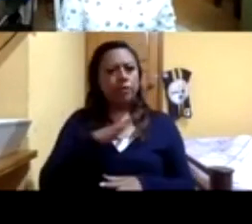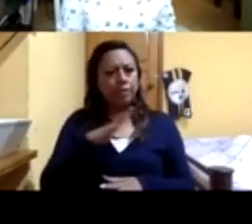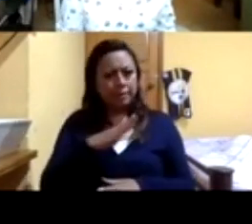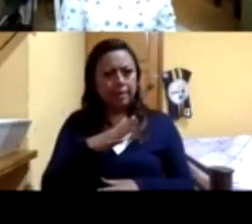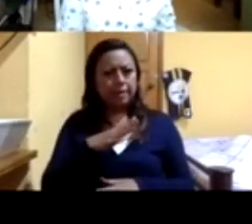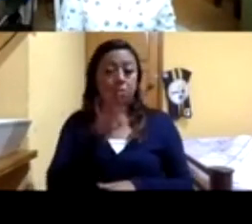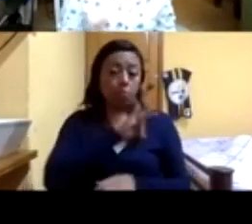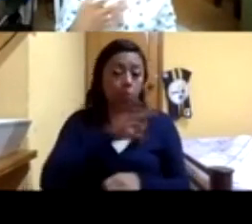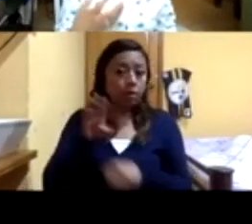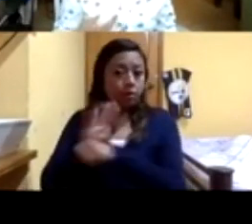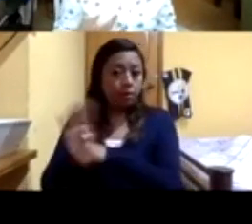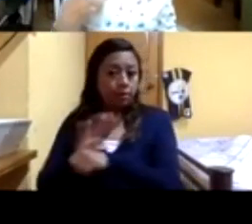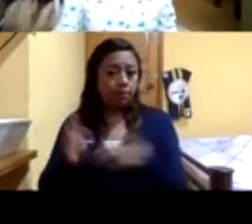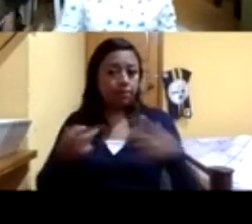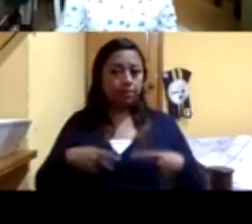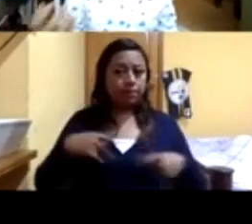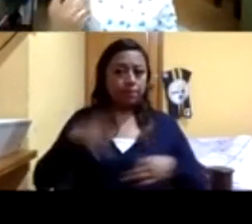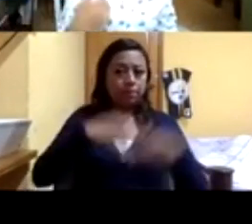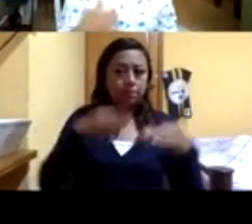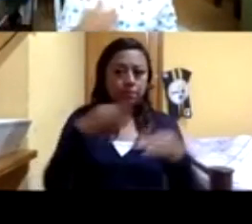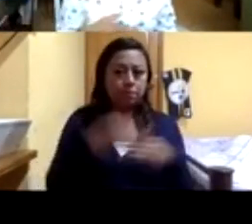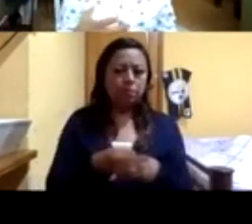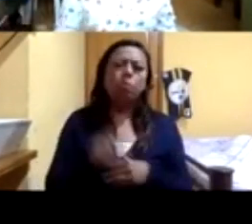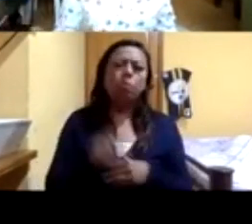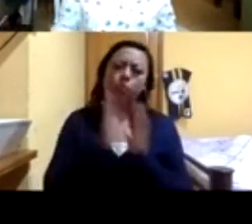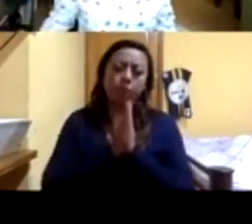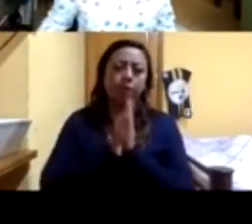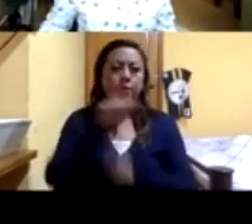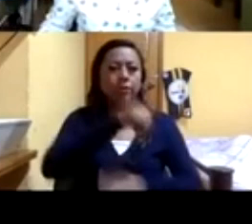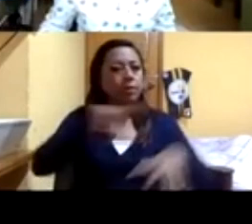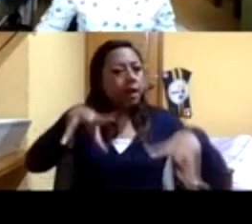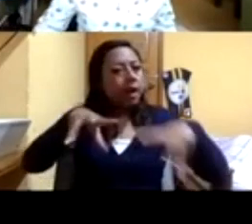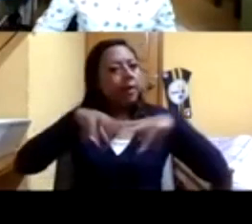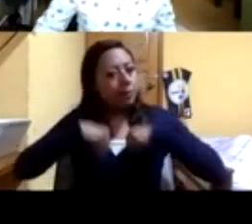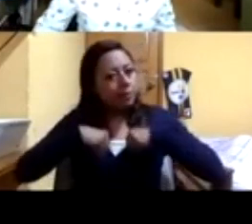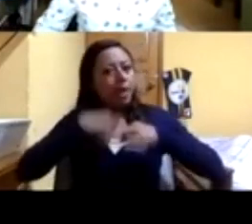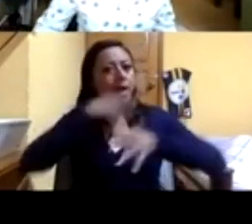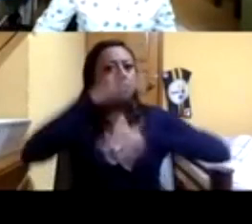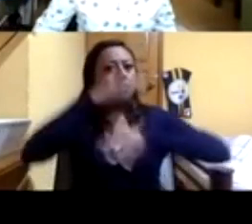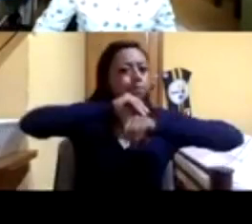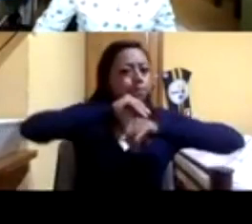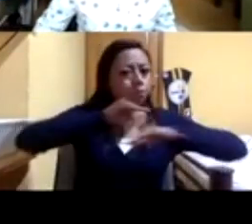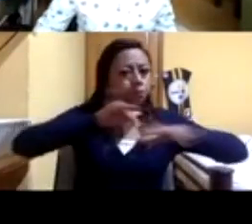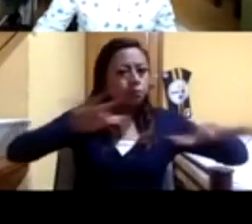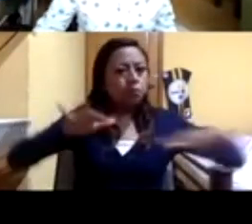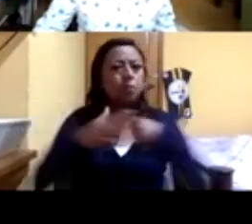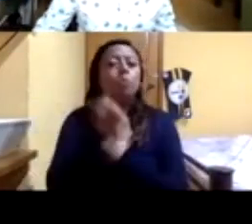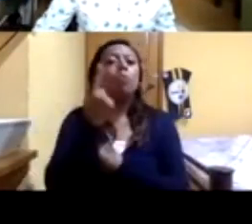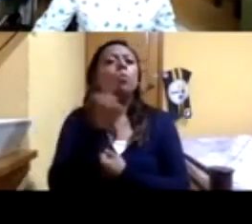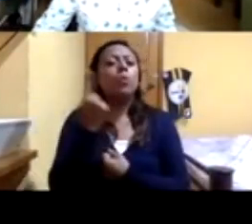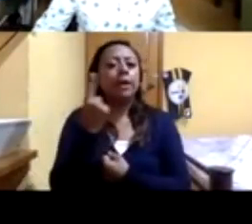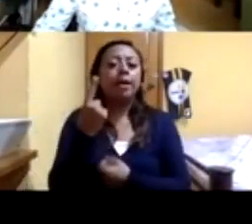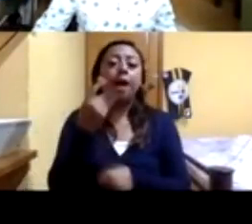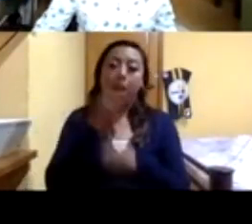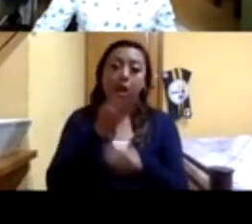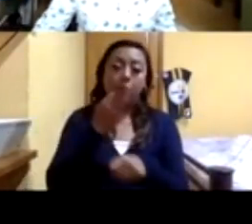puedan adoptar, difundir, porque creo que 2020 sí tenemos justo una